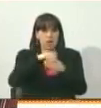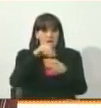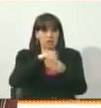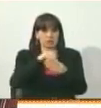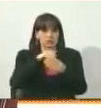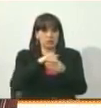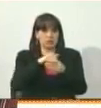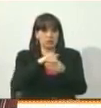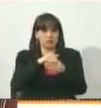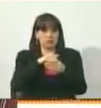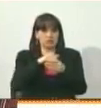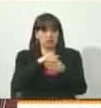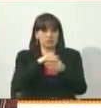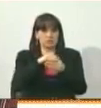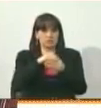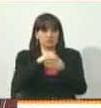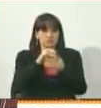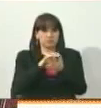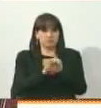ta, ta, ta, ta.